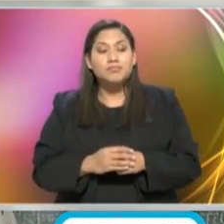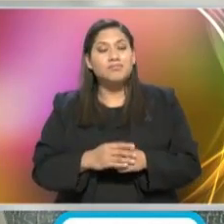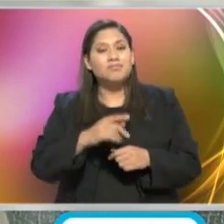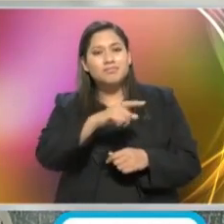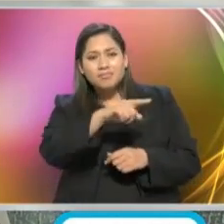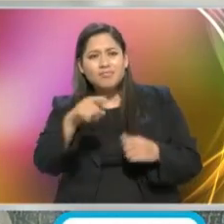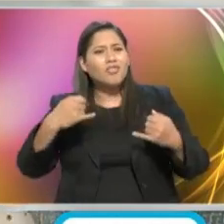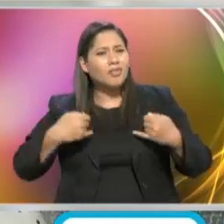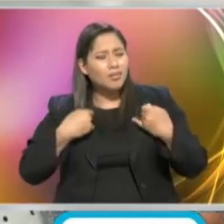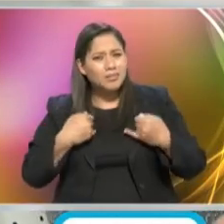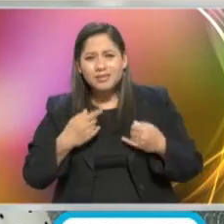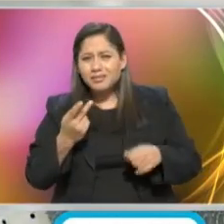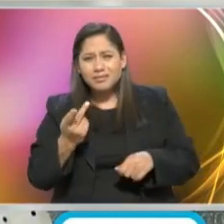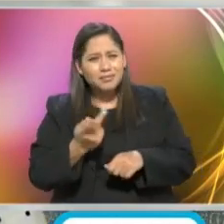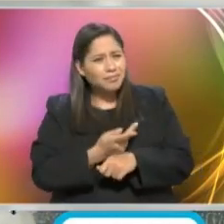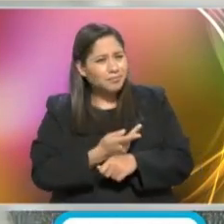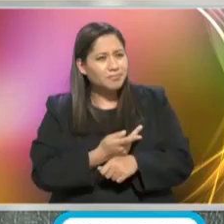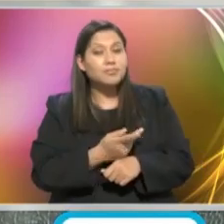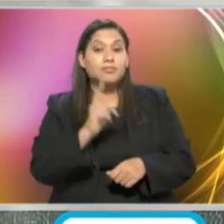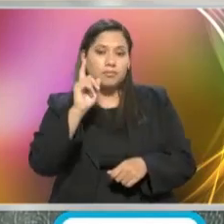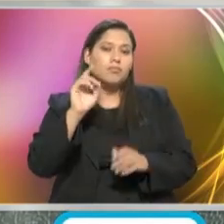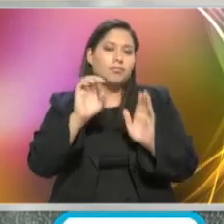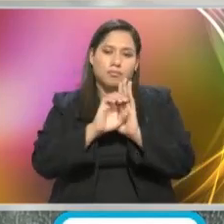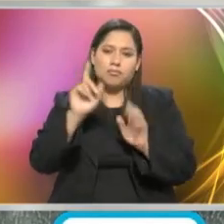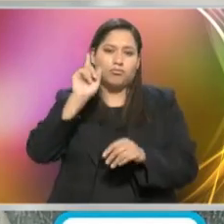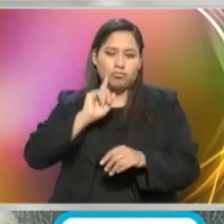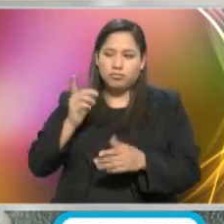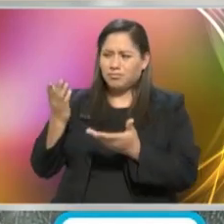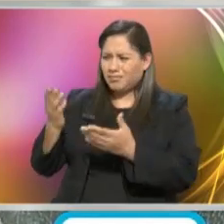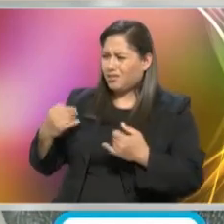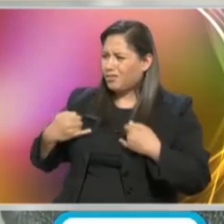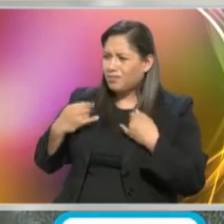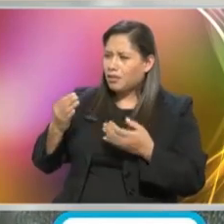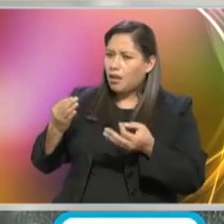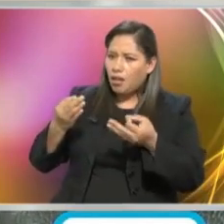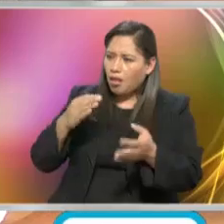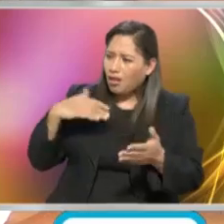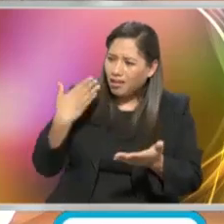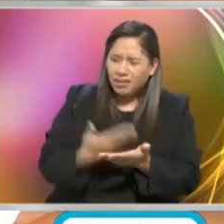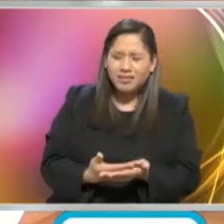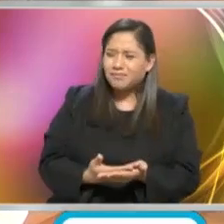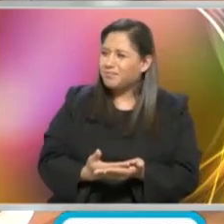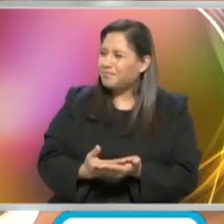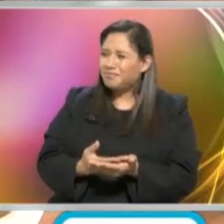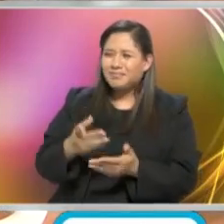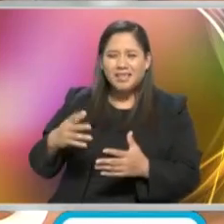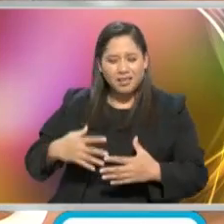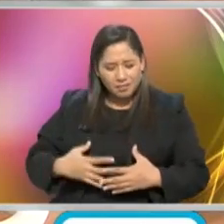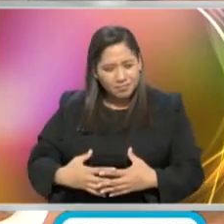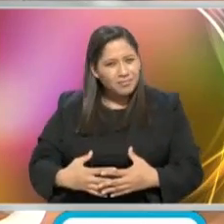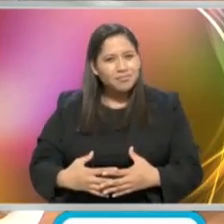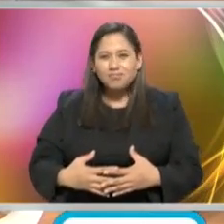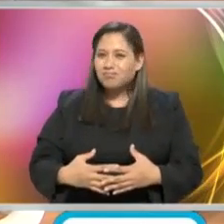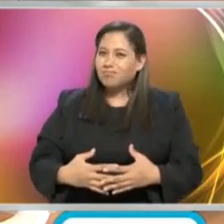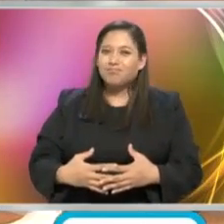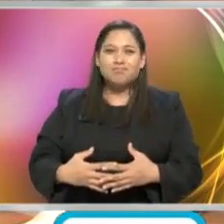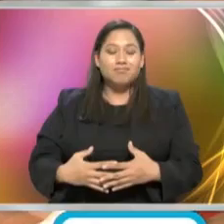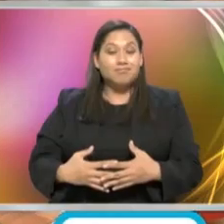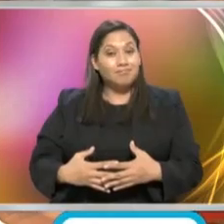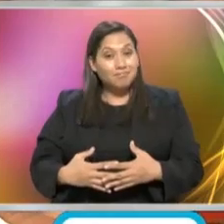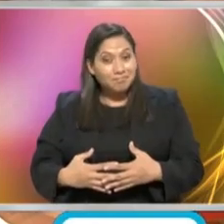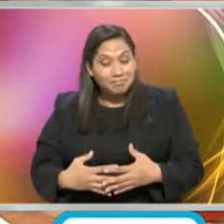los adolescentes o con la adolescente? ¿Por qué caer en este embarazo que por lo general,